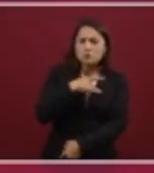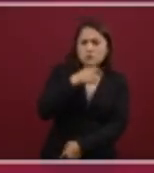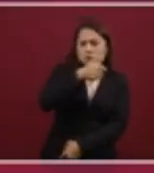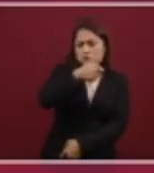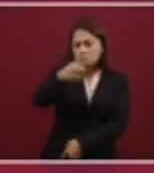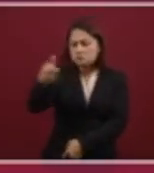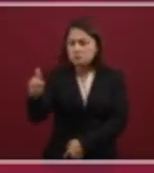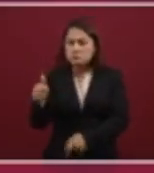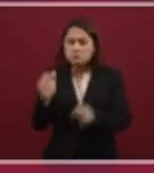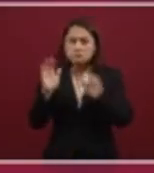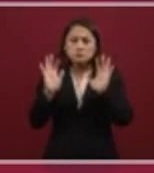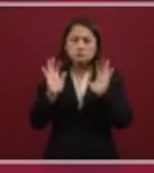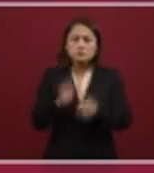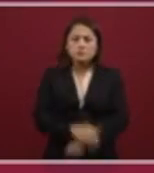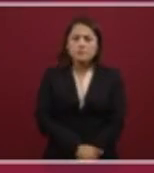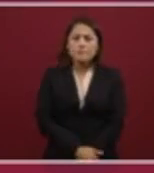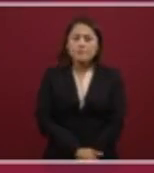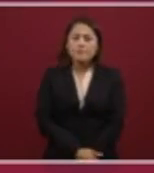ya sea